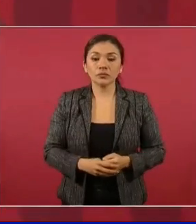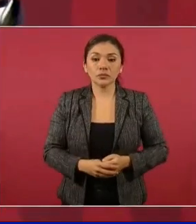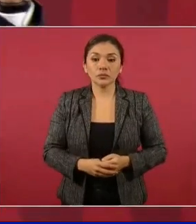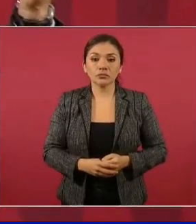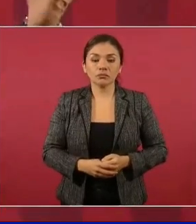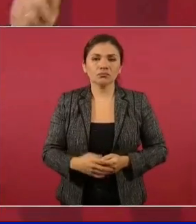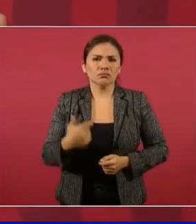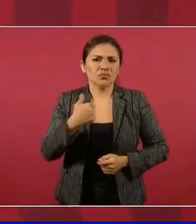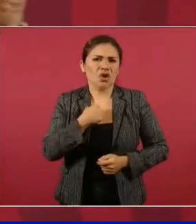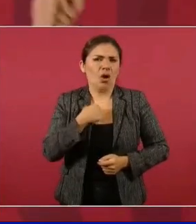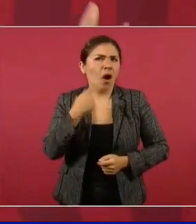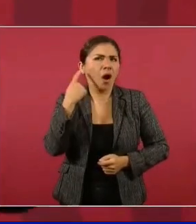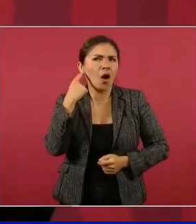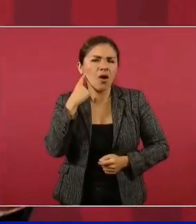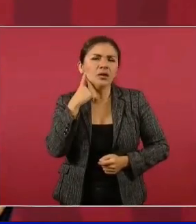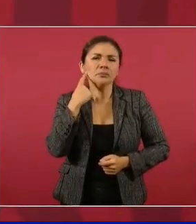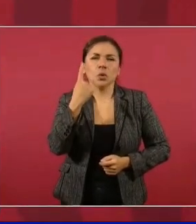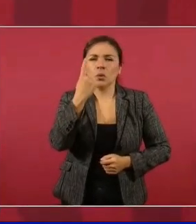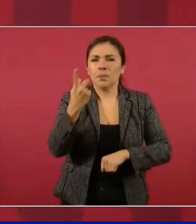Yo supe de un caso